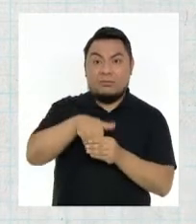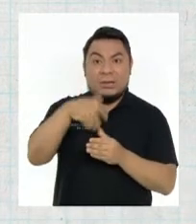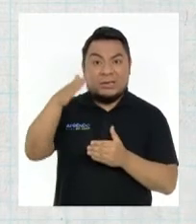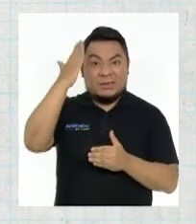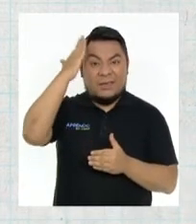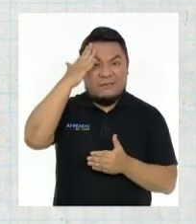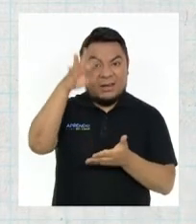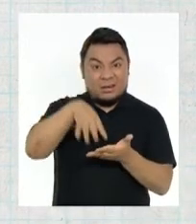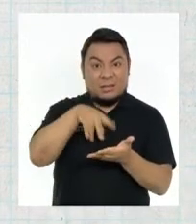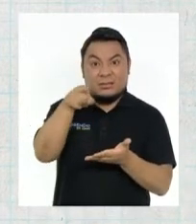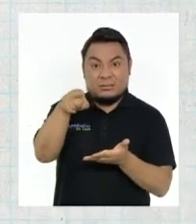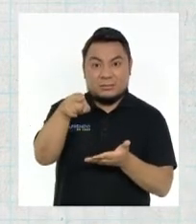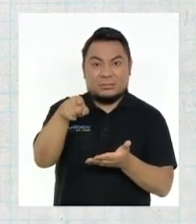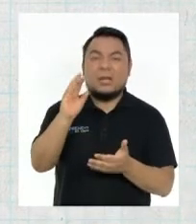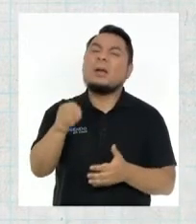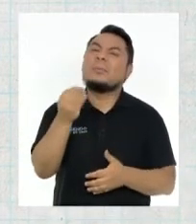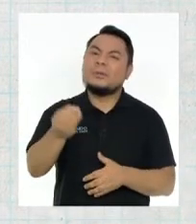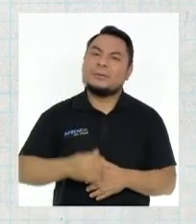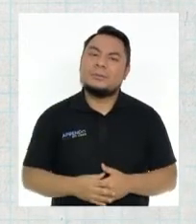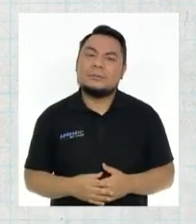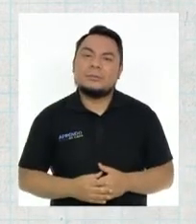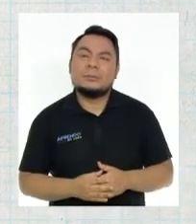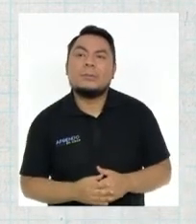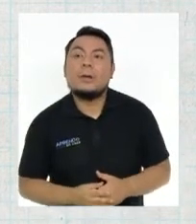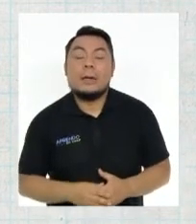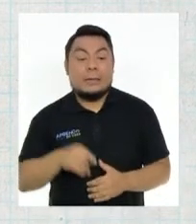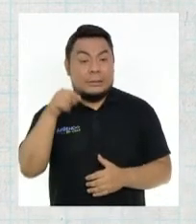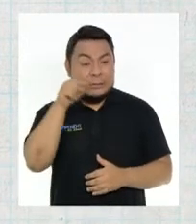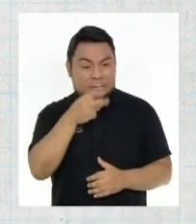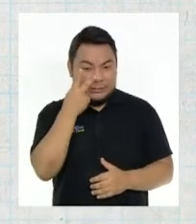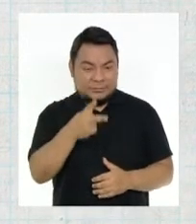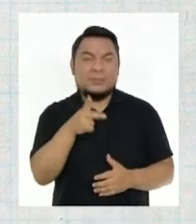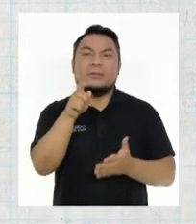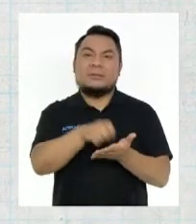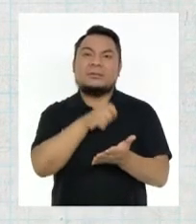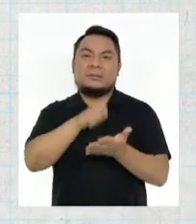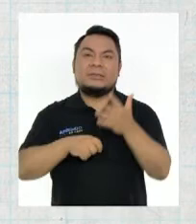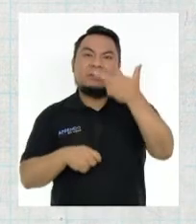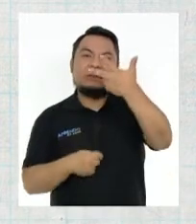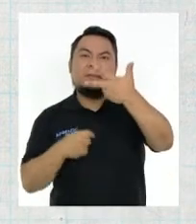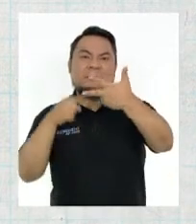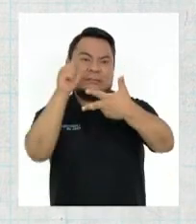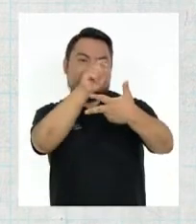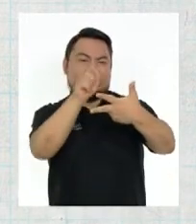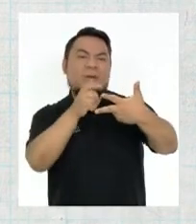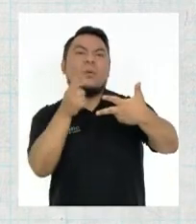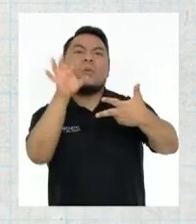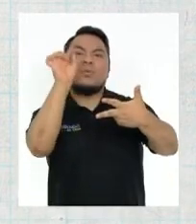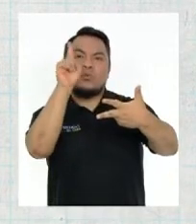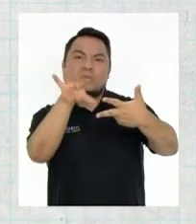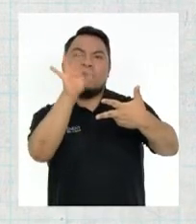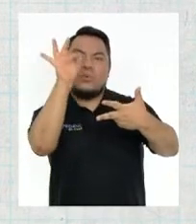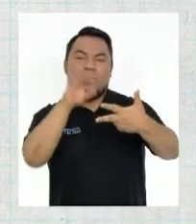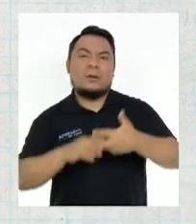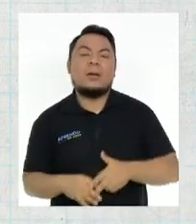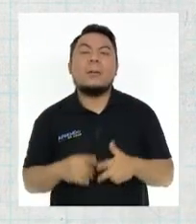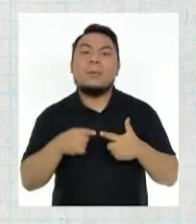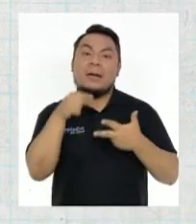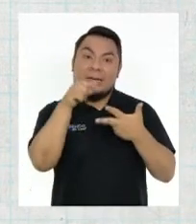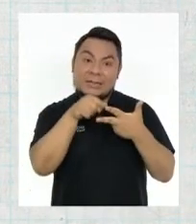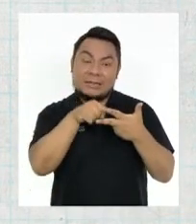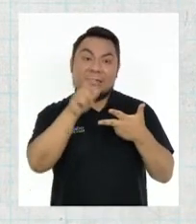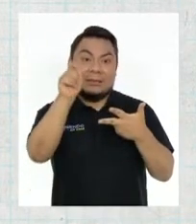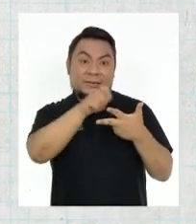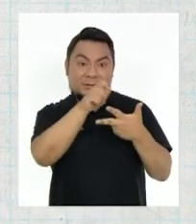electoral? ¿Por qué? Notamos que se debe marcar una de las 3 opciones, pero además se debe justificar